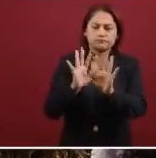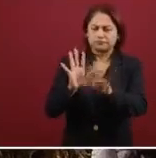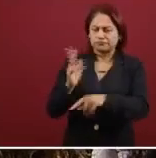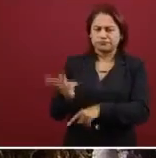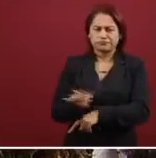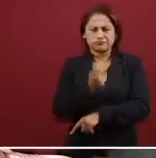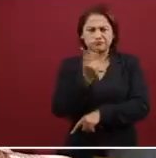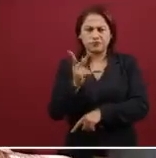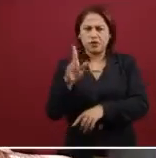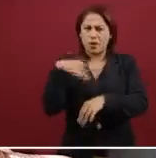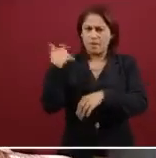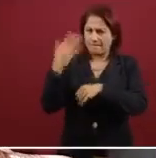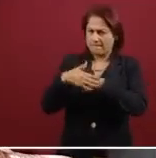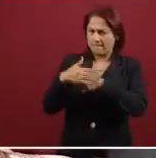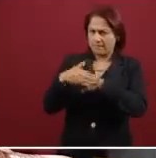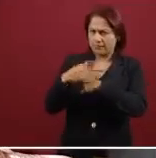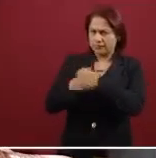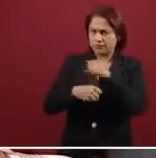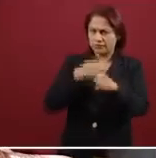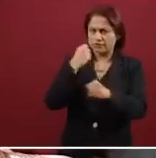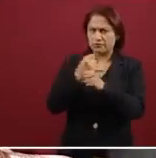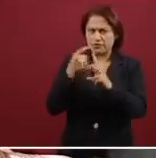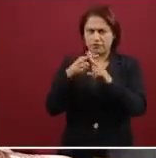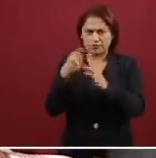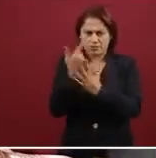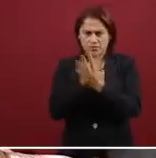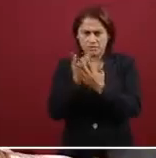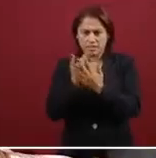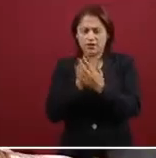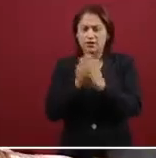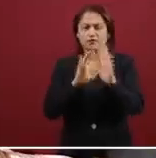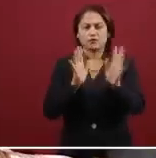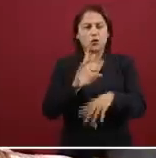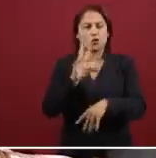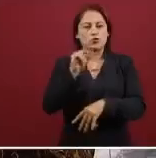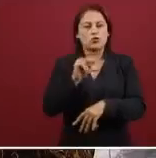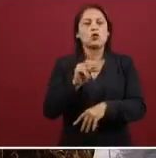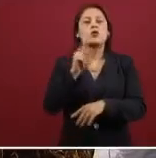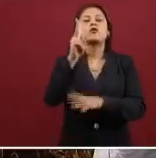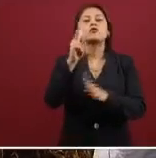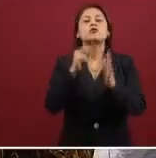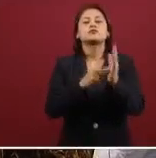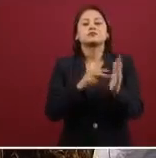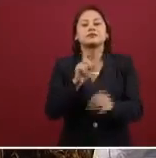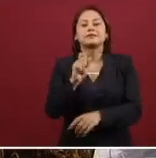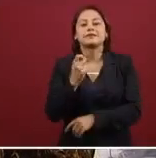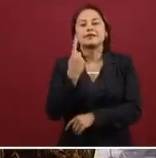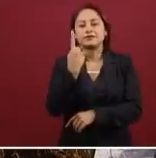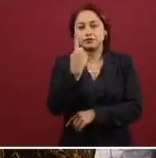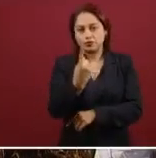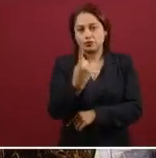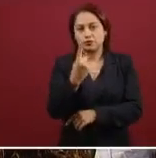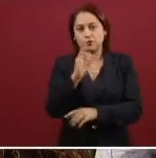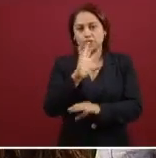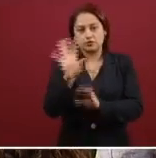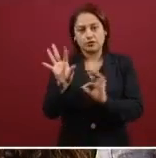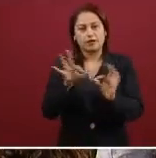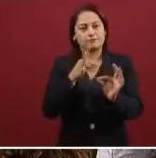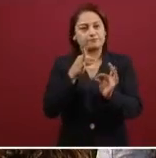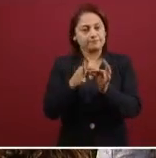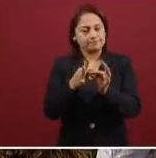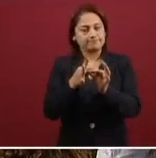balance financiero? No, todavía el próximo año… Es 2021. Ya íbamos a tener un